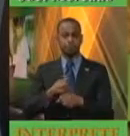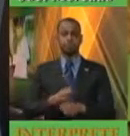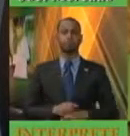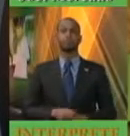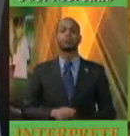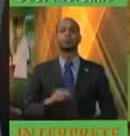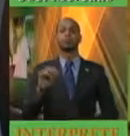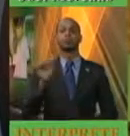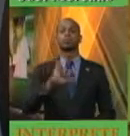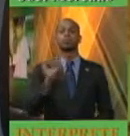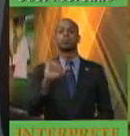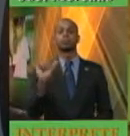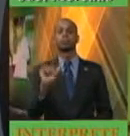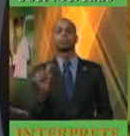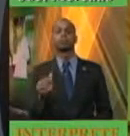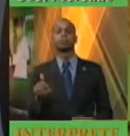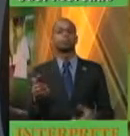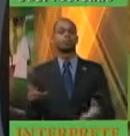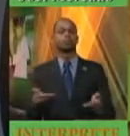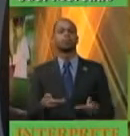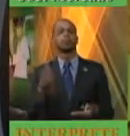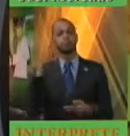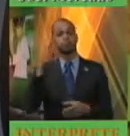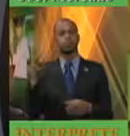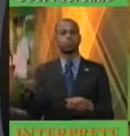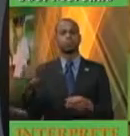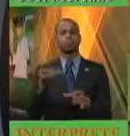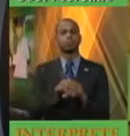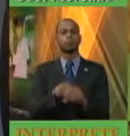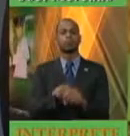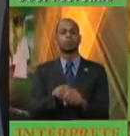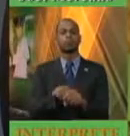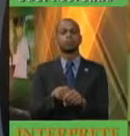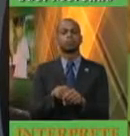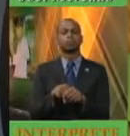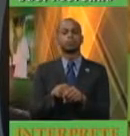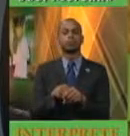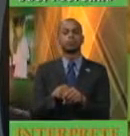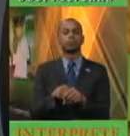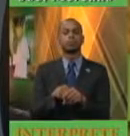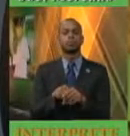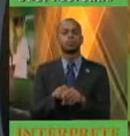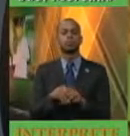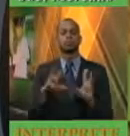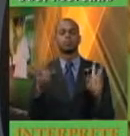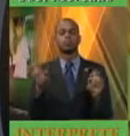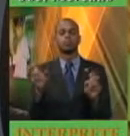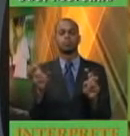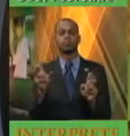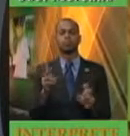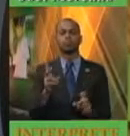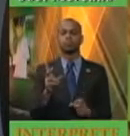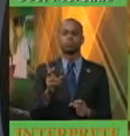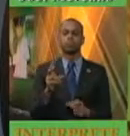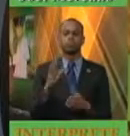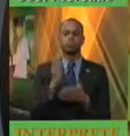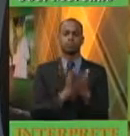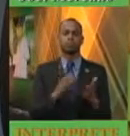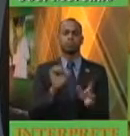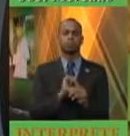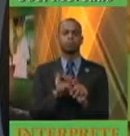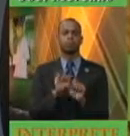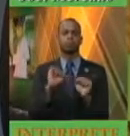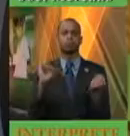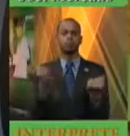se invitaron para que fueran modo de testigo. Parte de la sociedad civil,